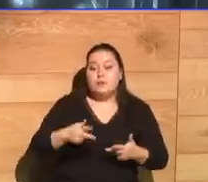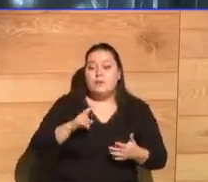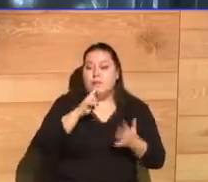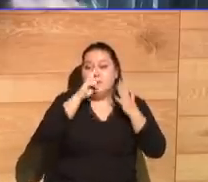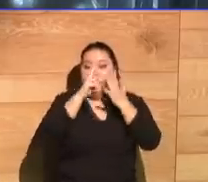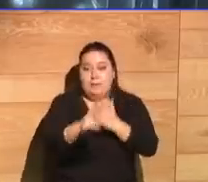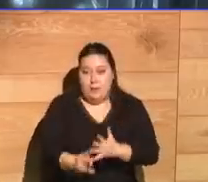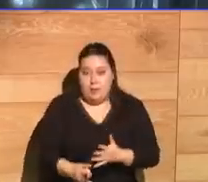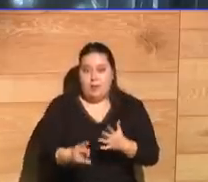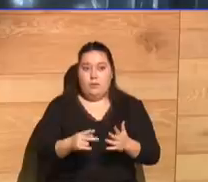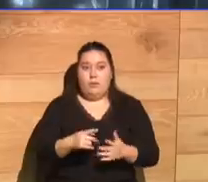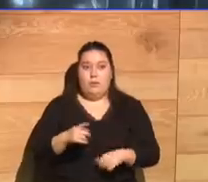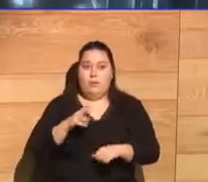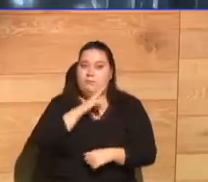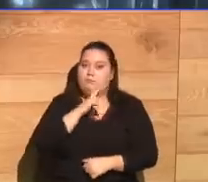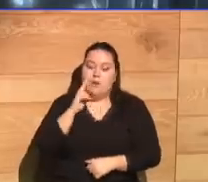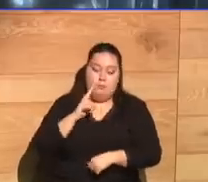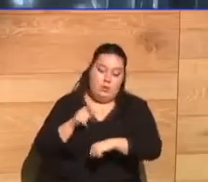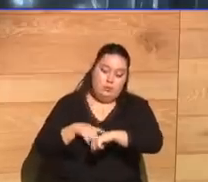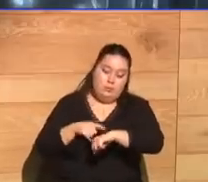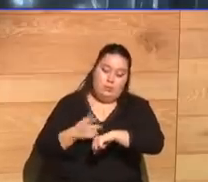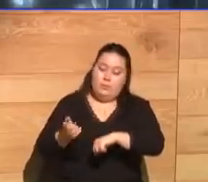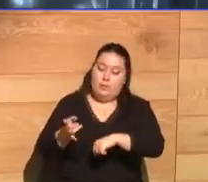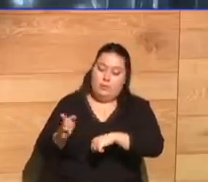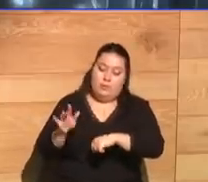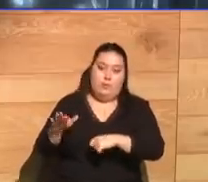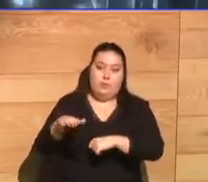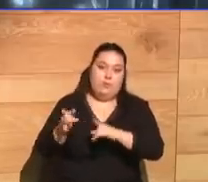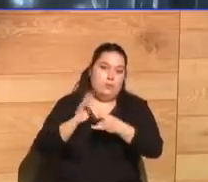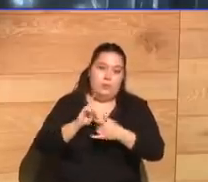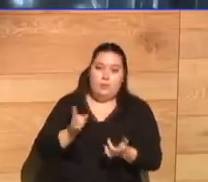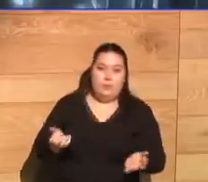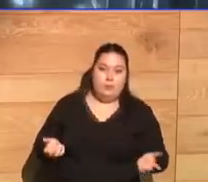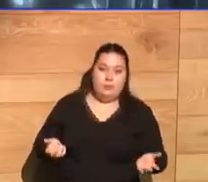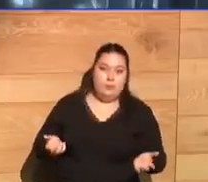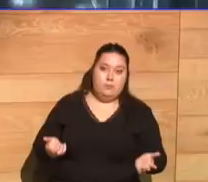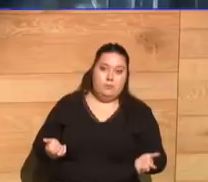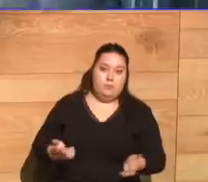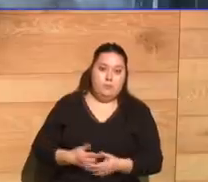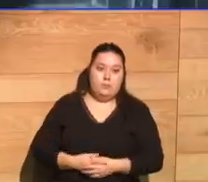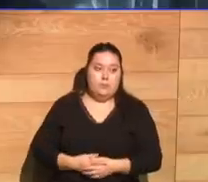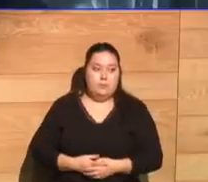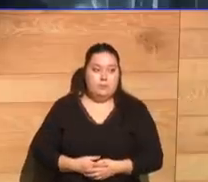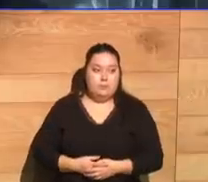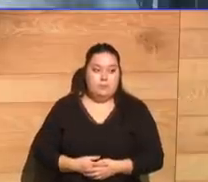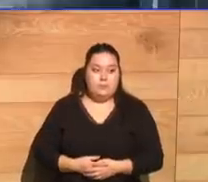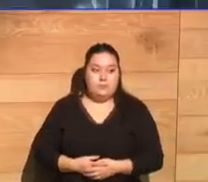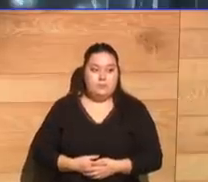tus años. Y esa madre mirando el reloj diciendo, el niño no llama. O sea, igual con alivio, ¿eh? Igual.